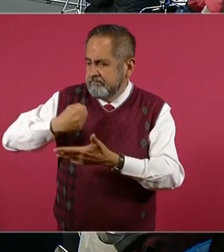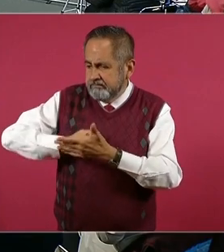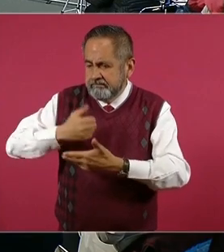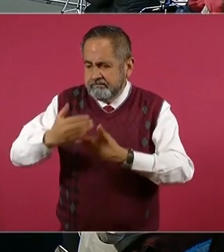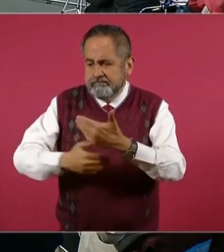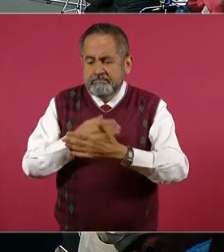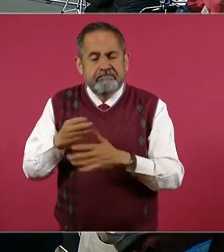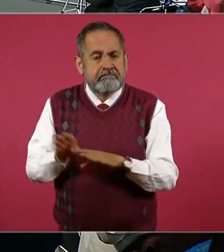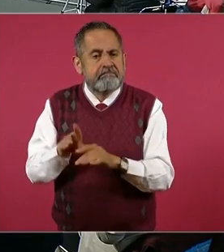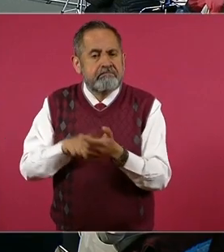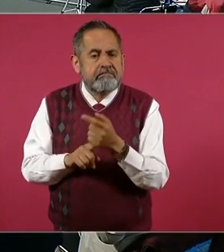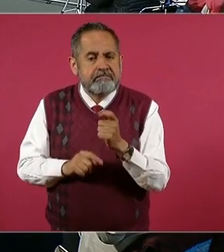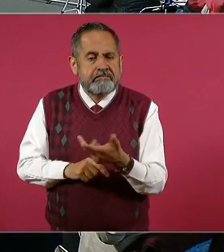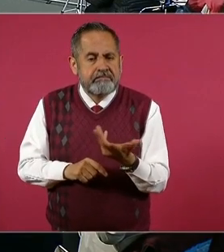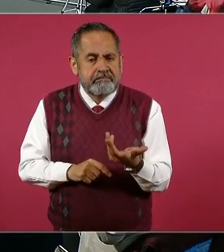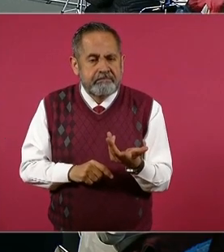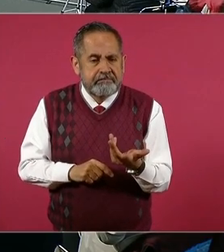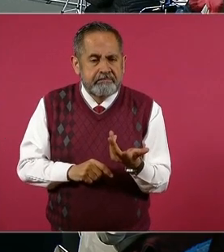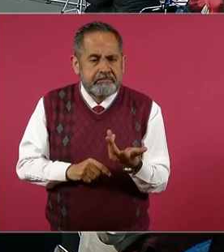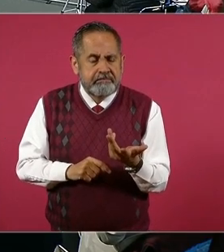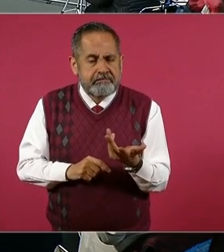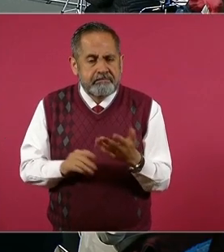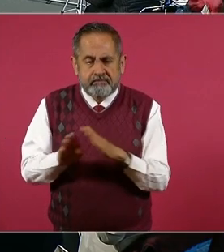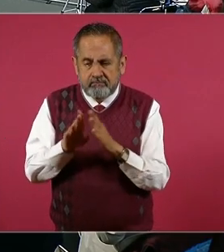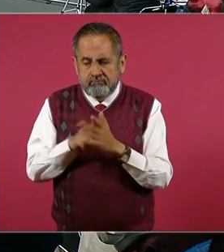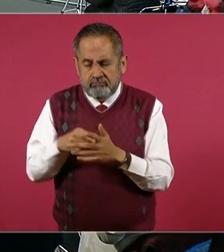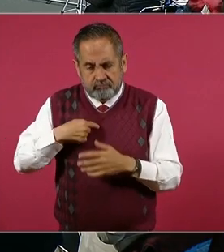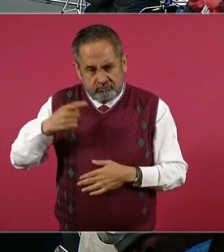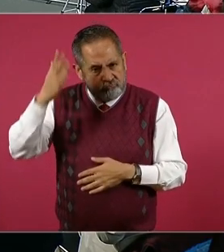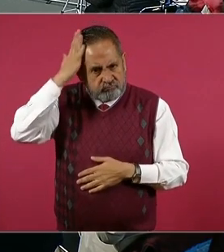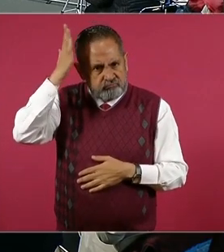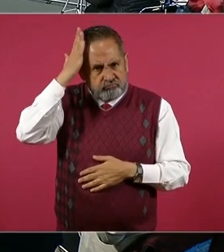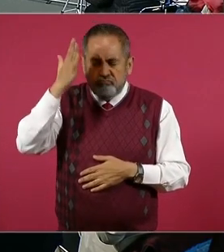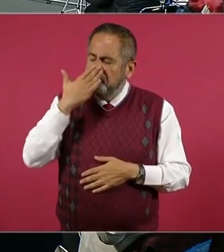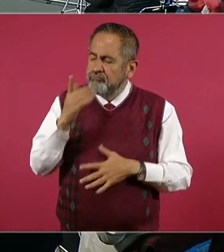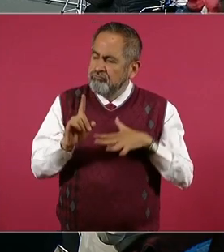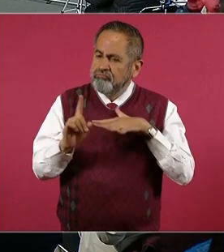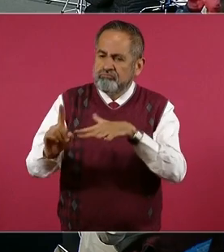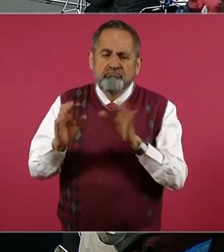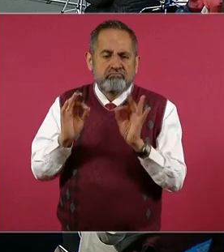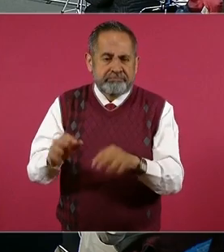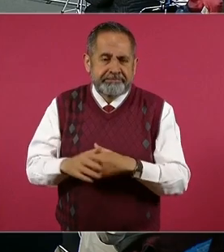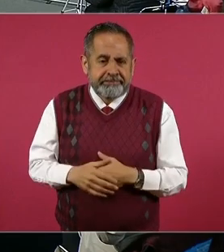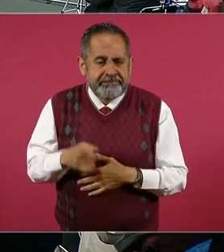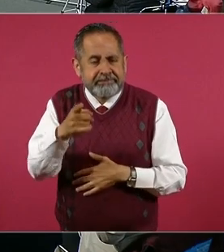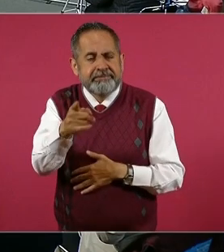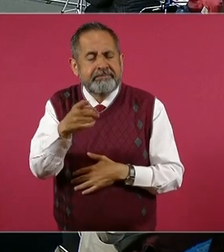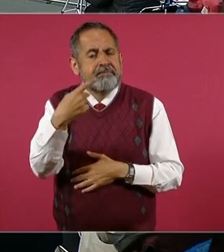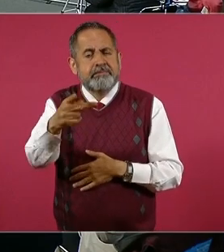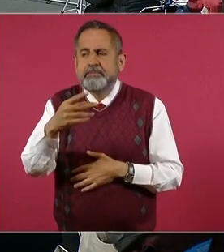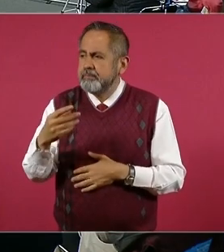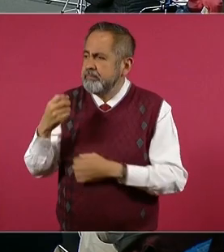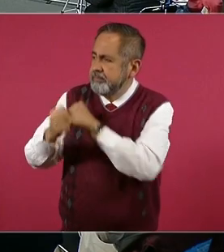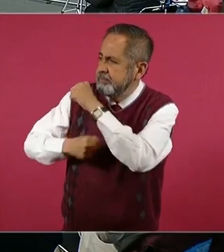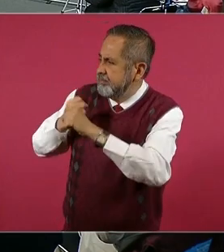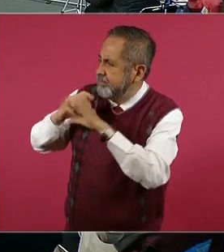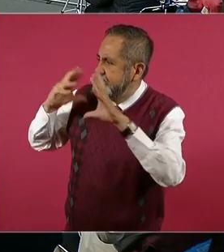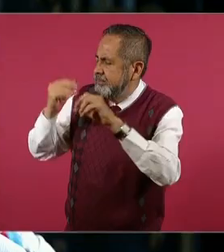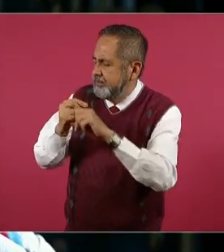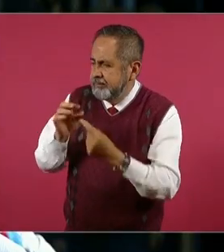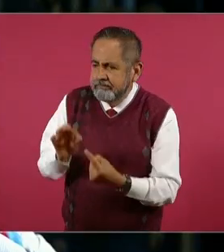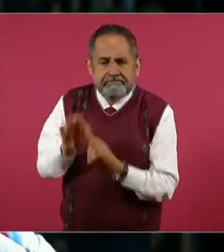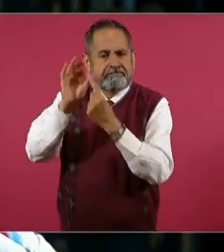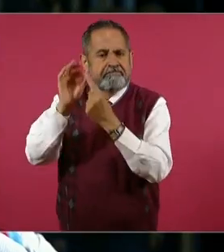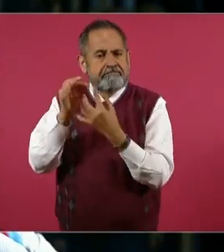guía cómo esta guía a un verdadero líder? ¿Qué momentos específicos de su trayectoria considera que